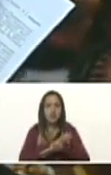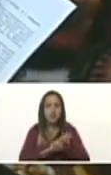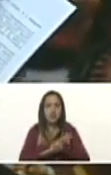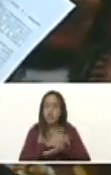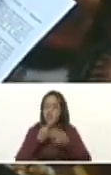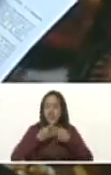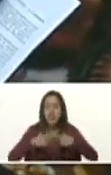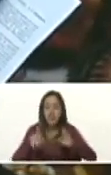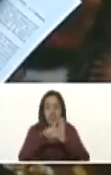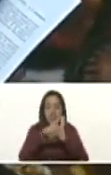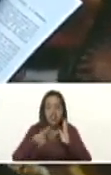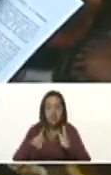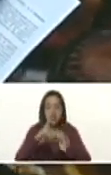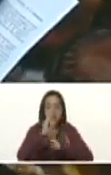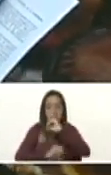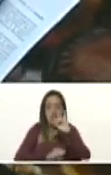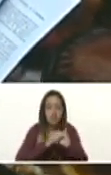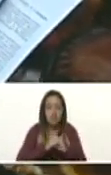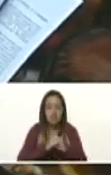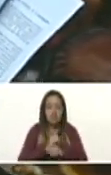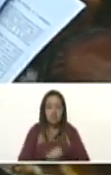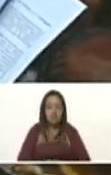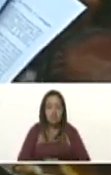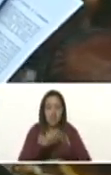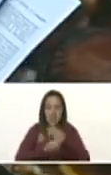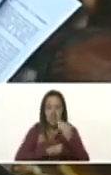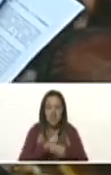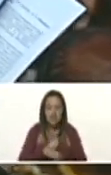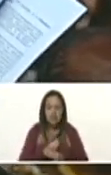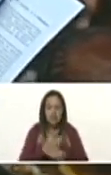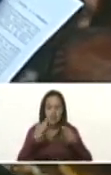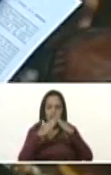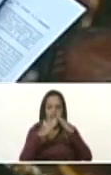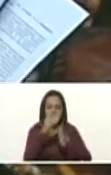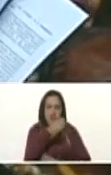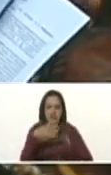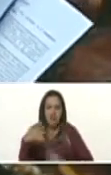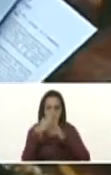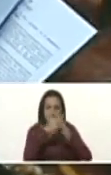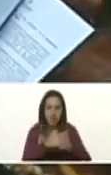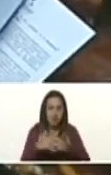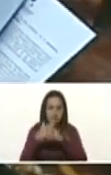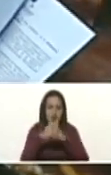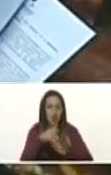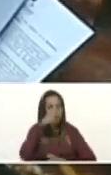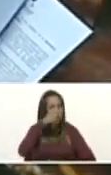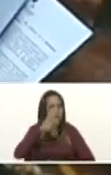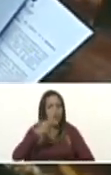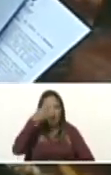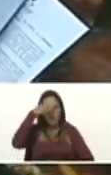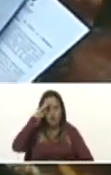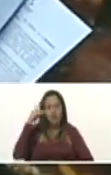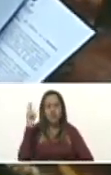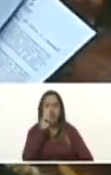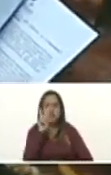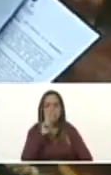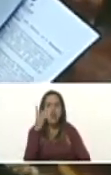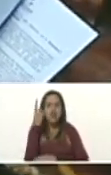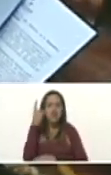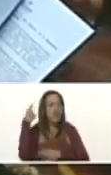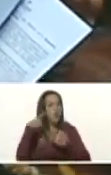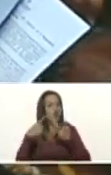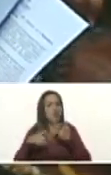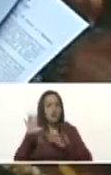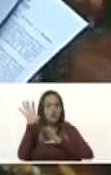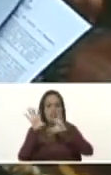internacional público cometidas por la Casa Blanca contra los pueblos de Nicaragua, Cuba, Venezuela, Bolivia y otros